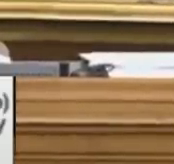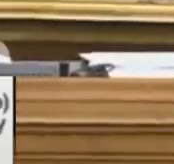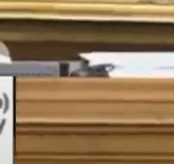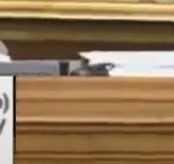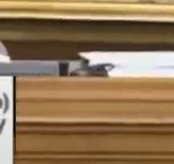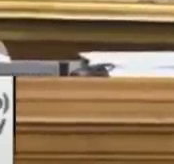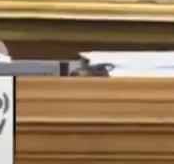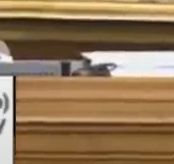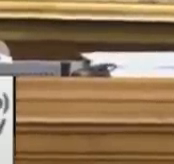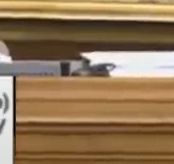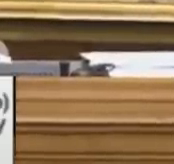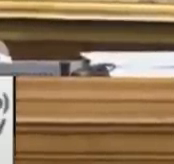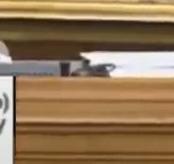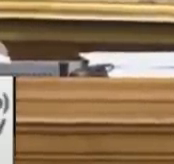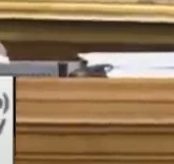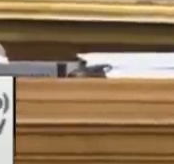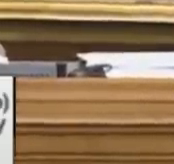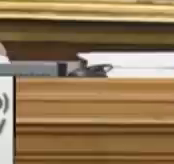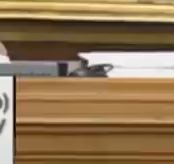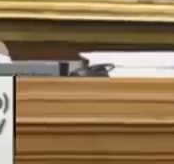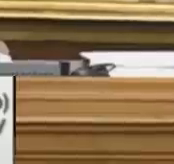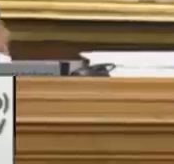Se cierra el debate.